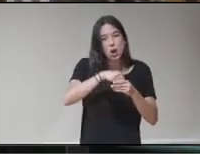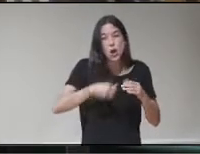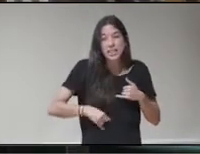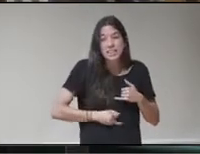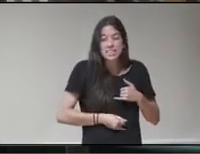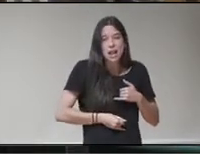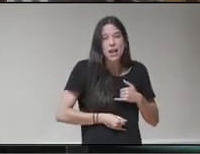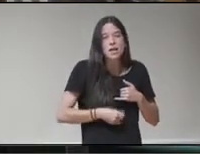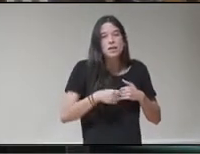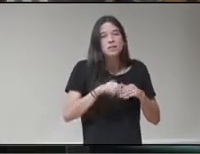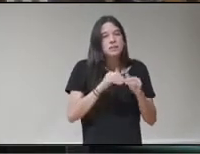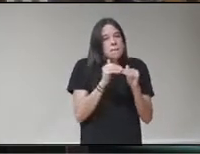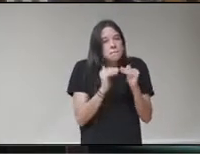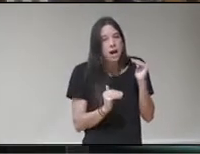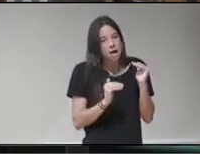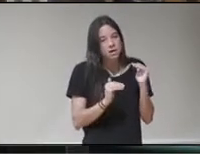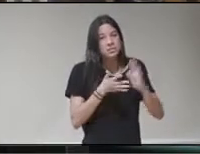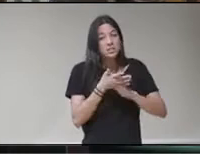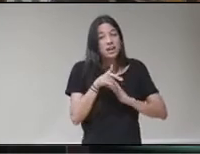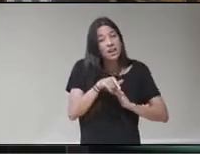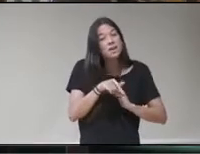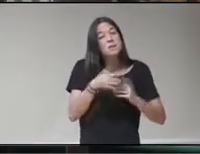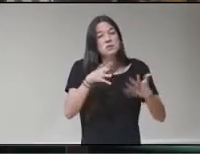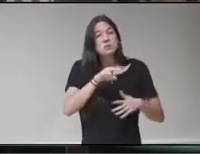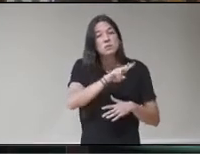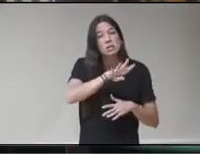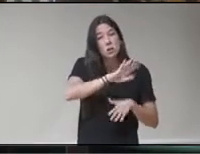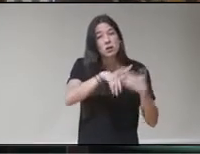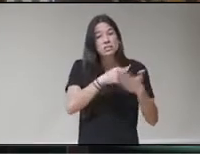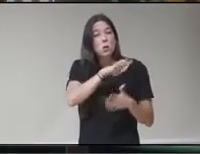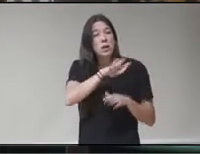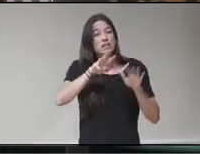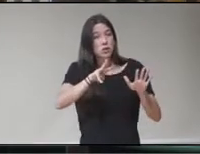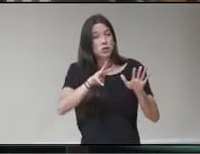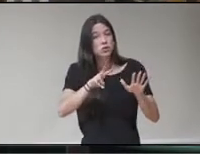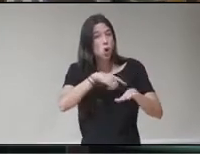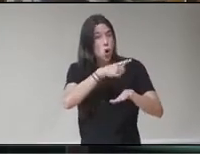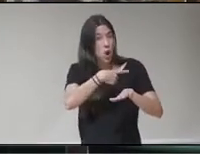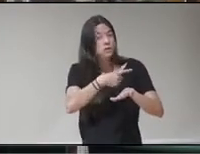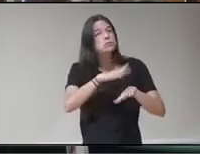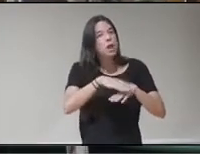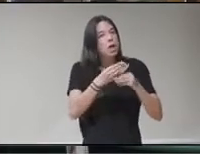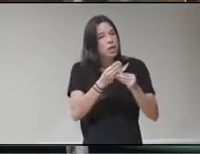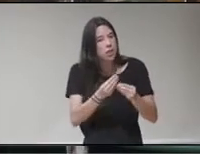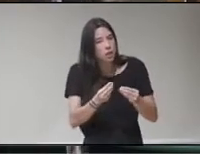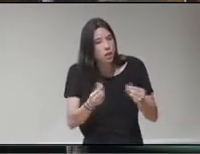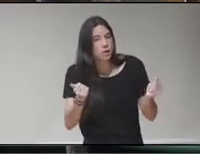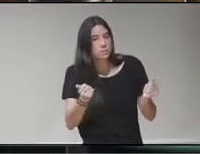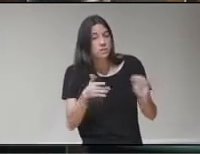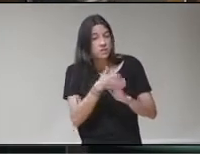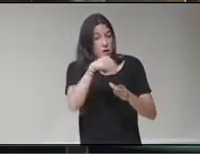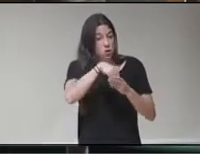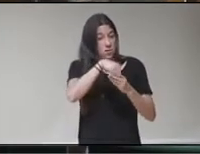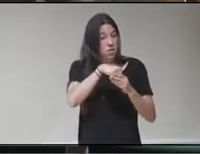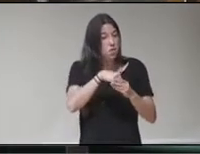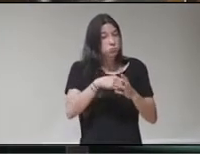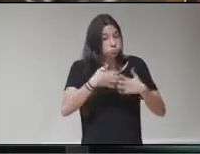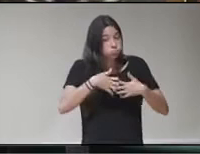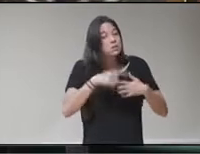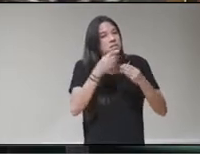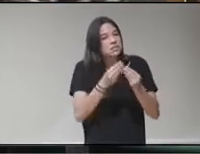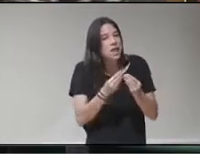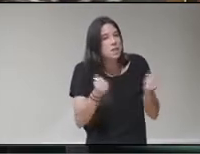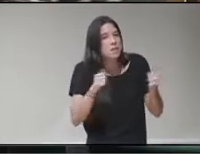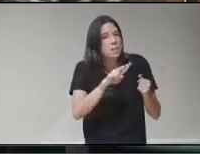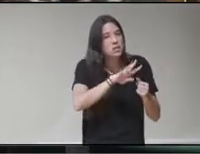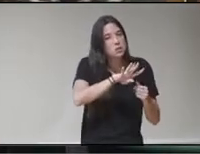se remansa, tarda entre 24 y 48 horas en ser eliminado el contenido intestinal. Eso da tiempo